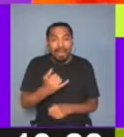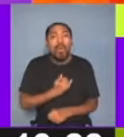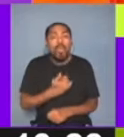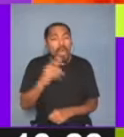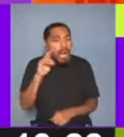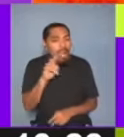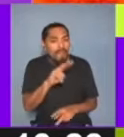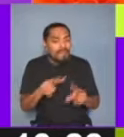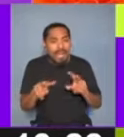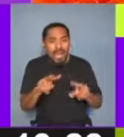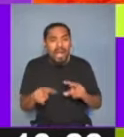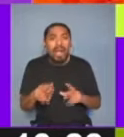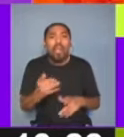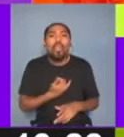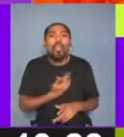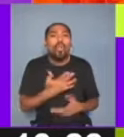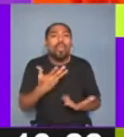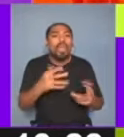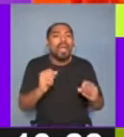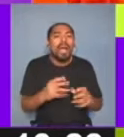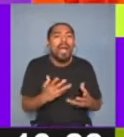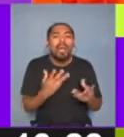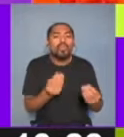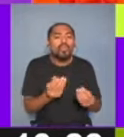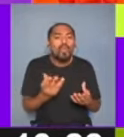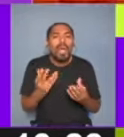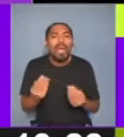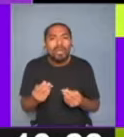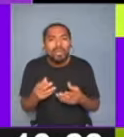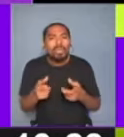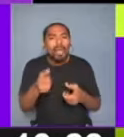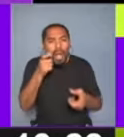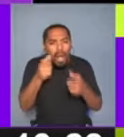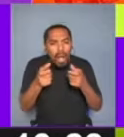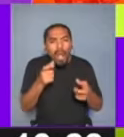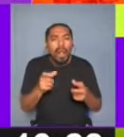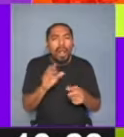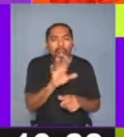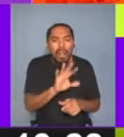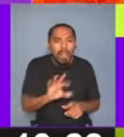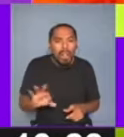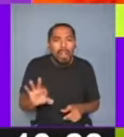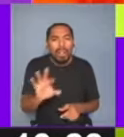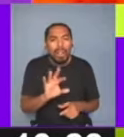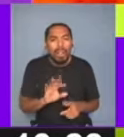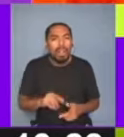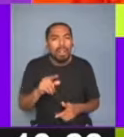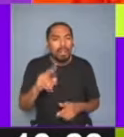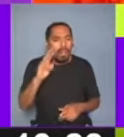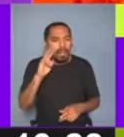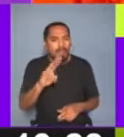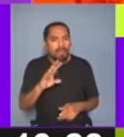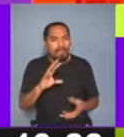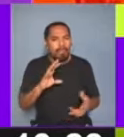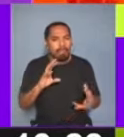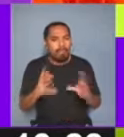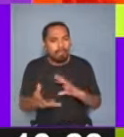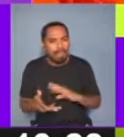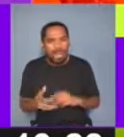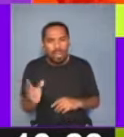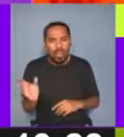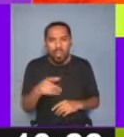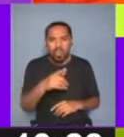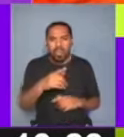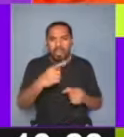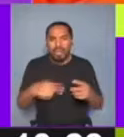la asistencia y ir este inspeccionando ya con la luz natural Todo lo que ha hecho el daño no de de de de todas